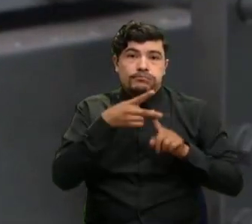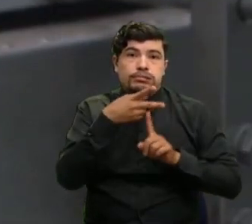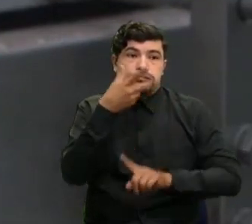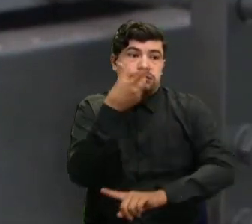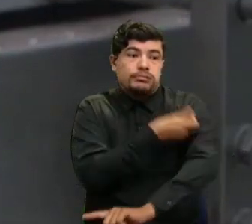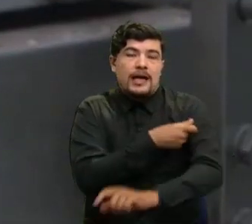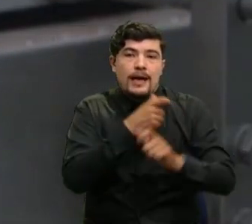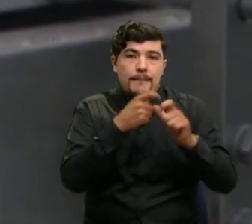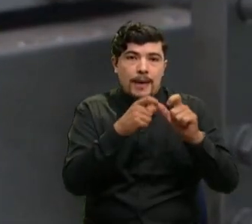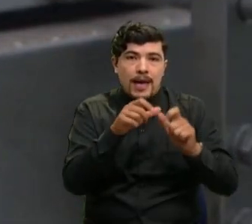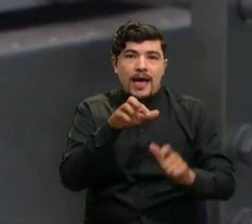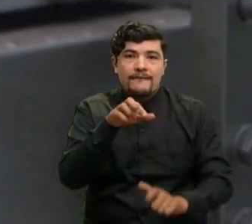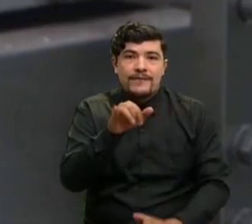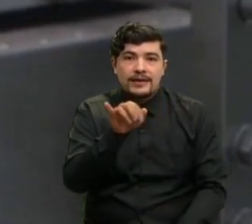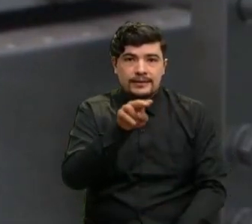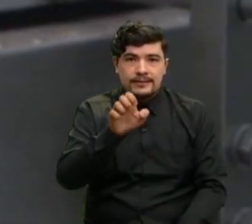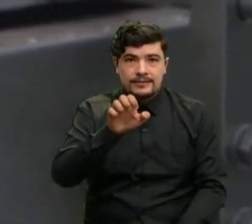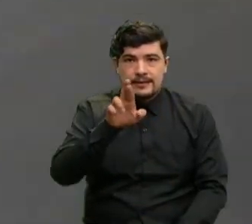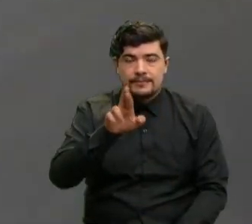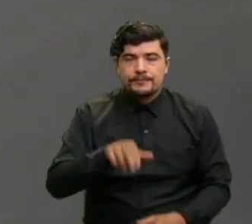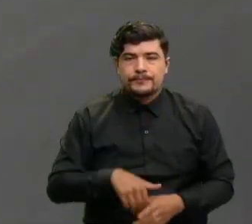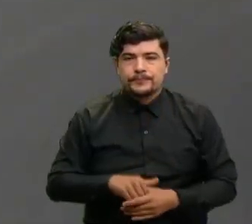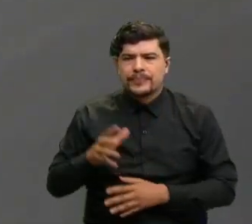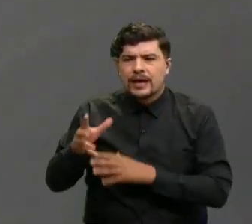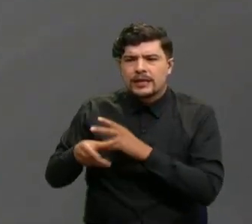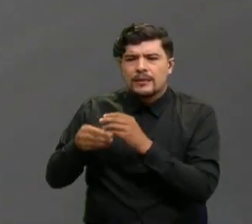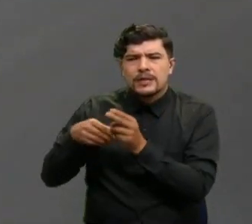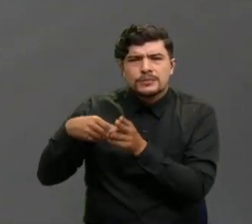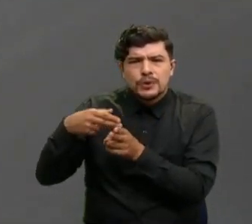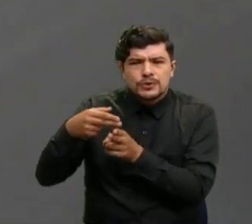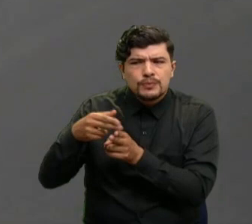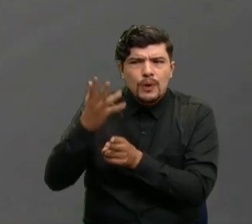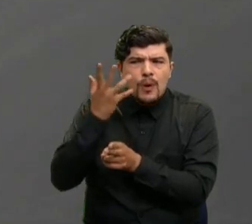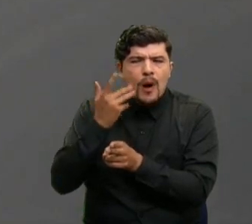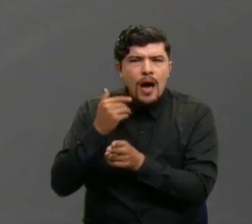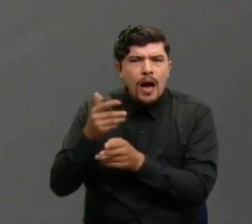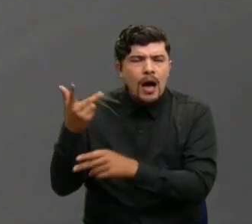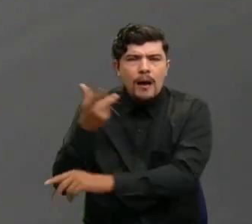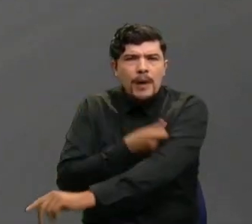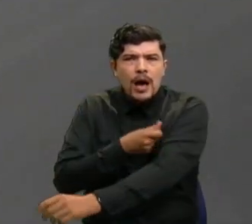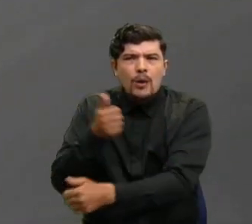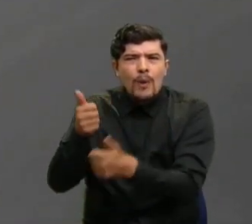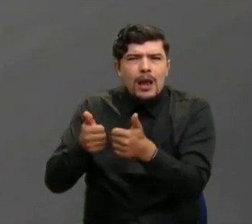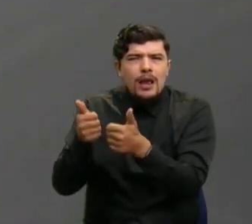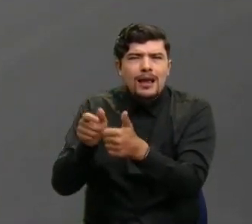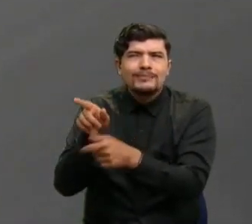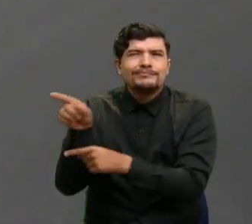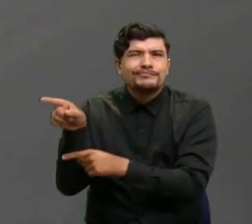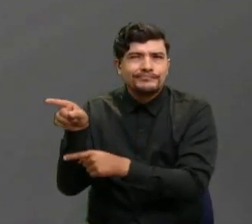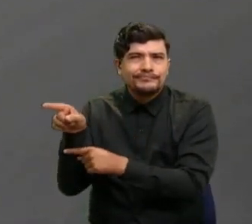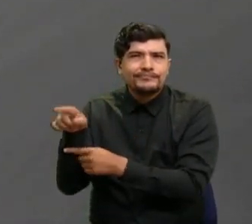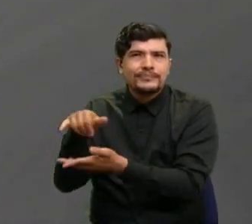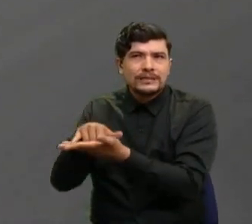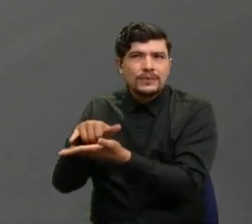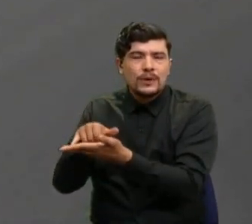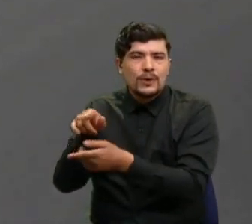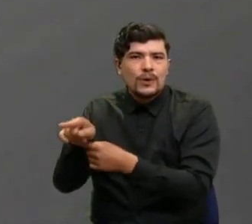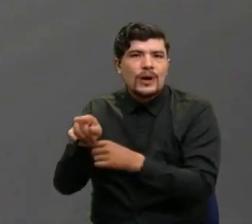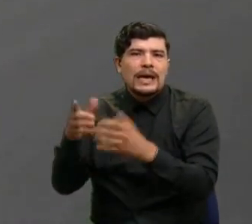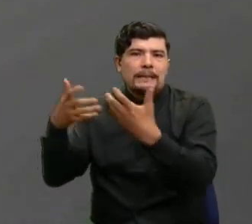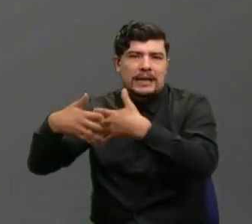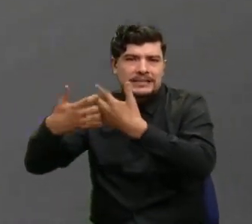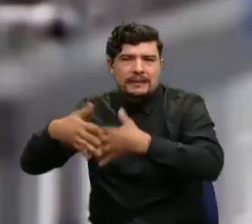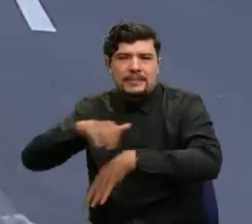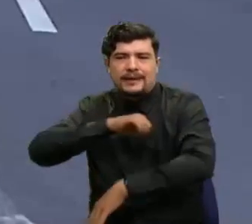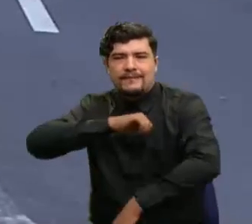también inicia en nuestra ciudad la aplicación de dosis de las que han comprado, digamos, el sector privado,